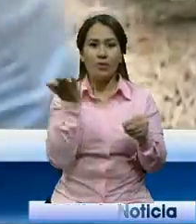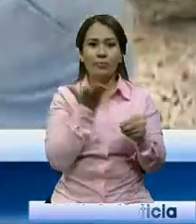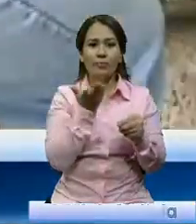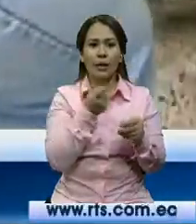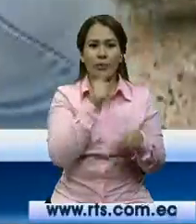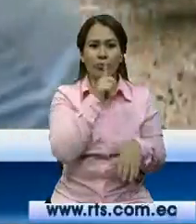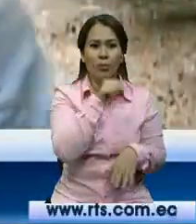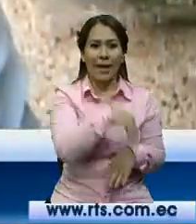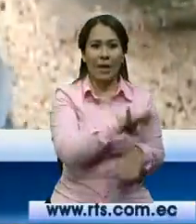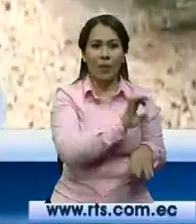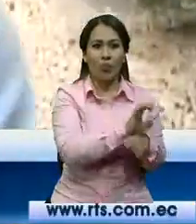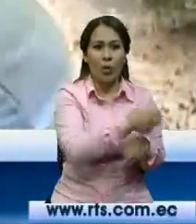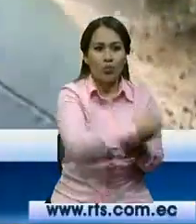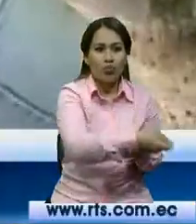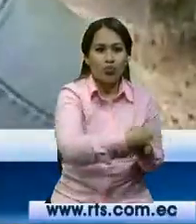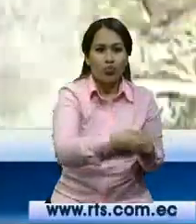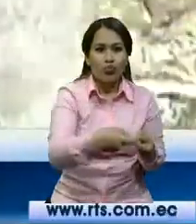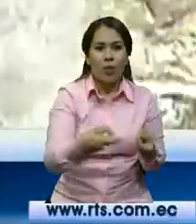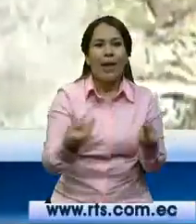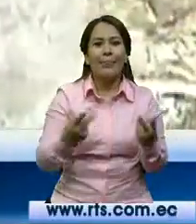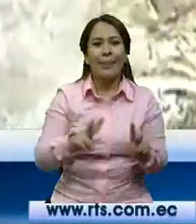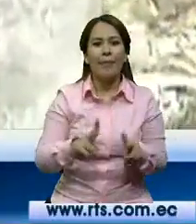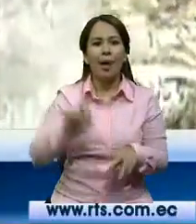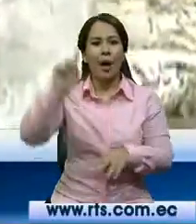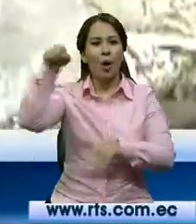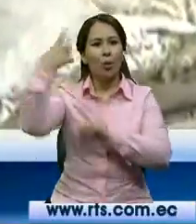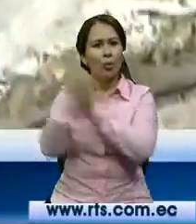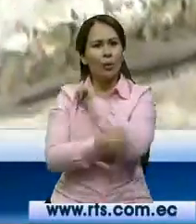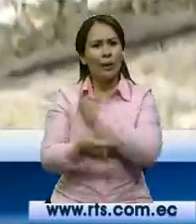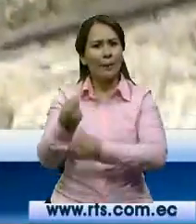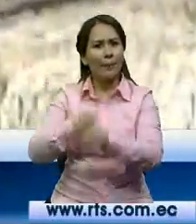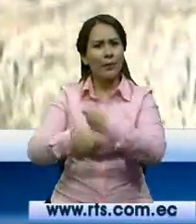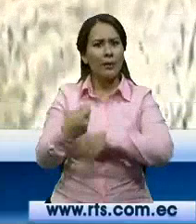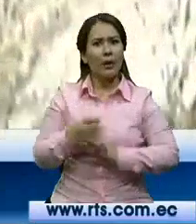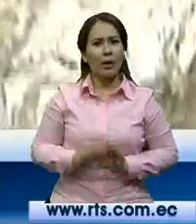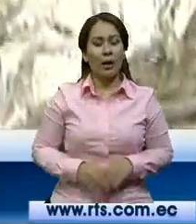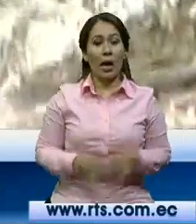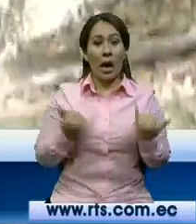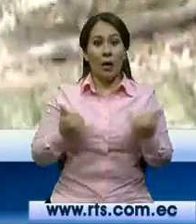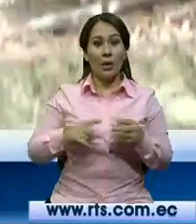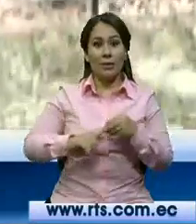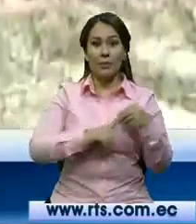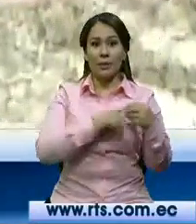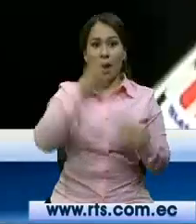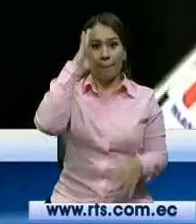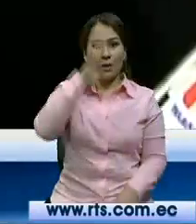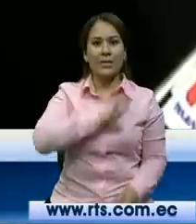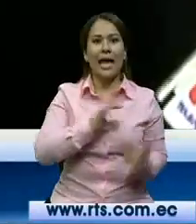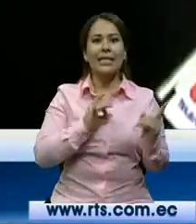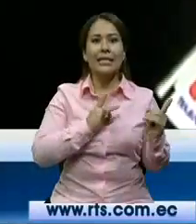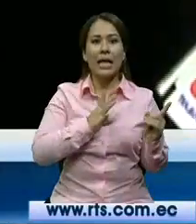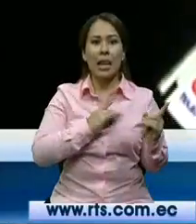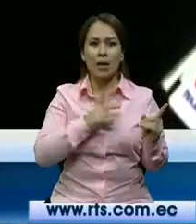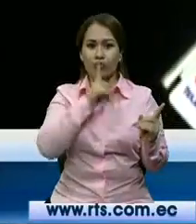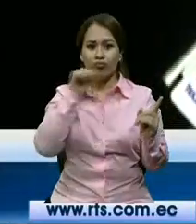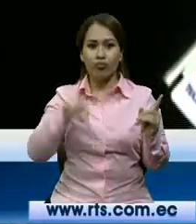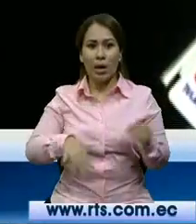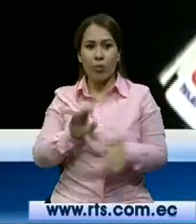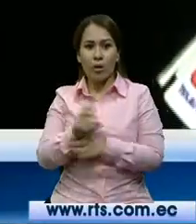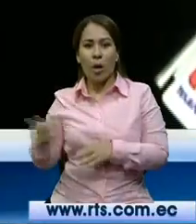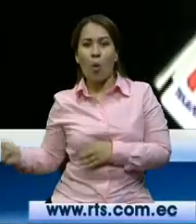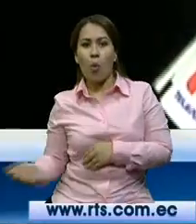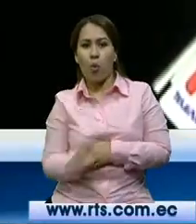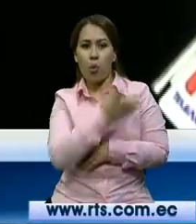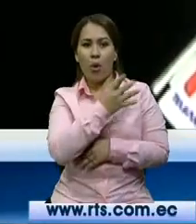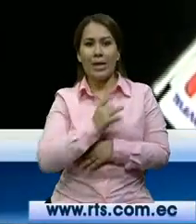mercado local, pero también destinaba para el extranjero, según los agentes de la ULCO, en este caso Chile. En parte la mitad lo